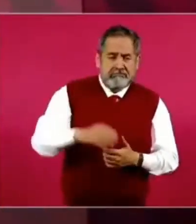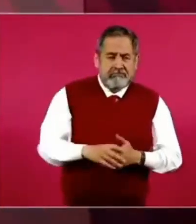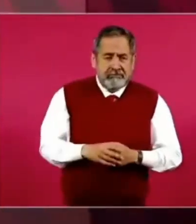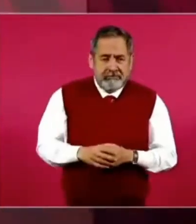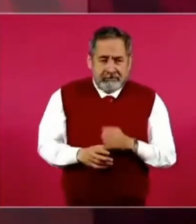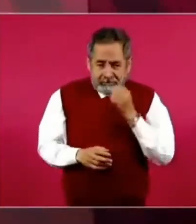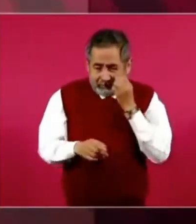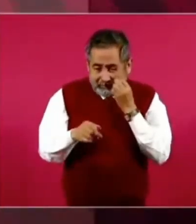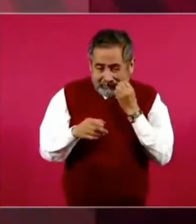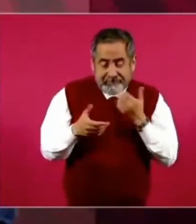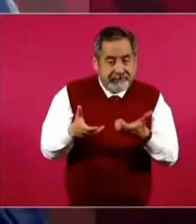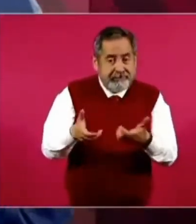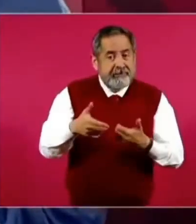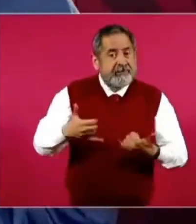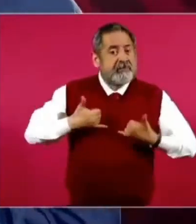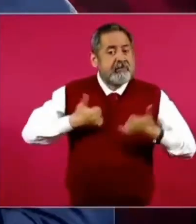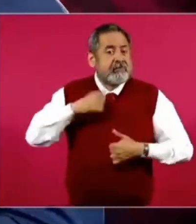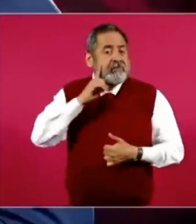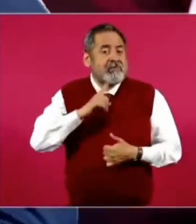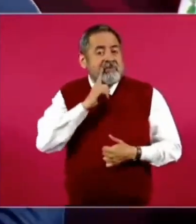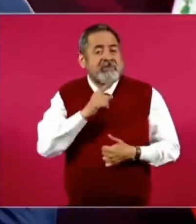con el consumo